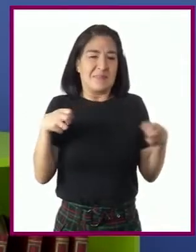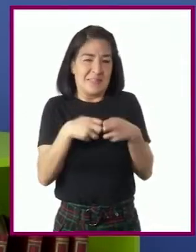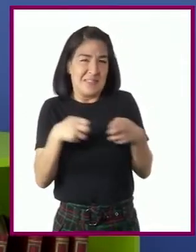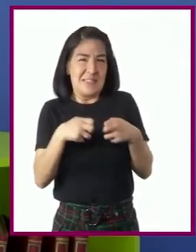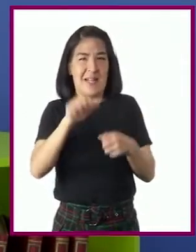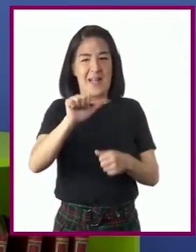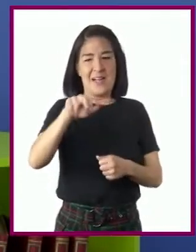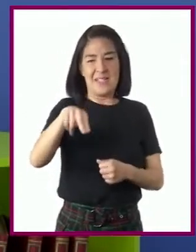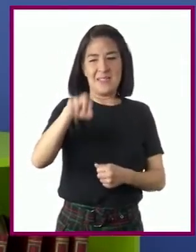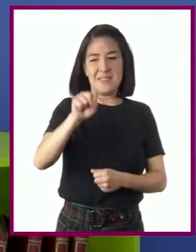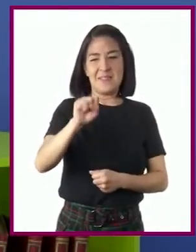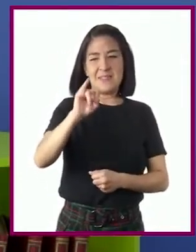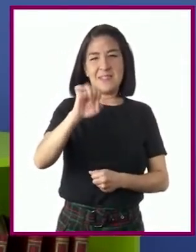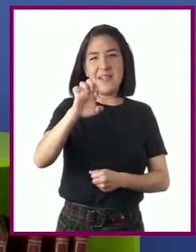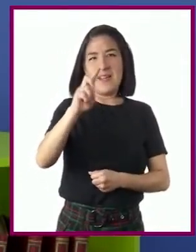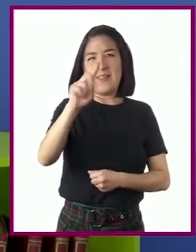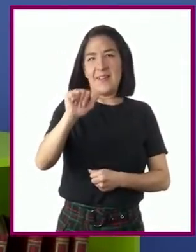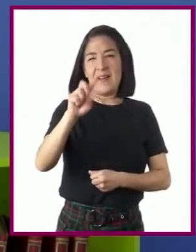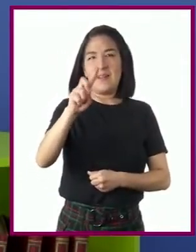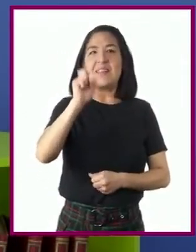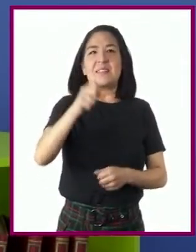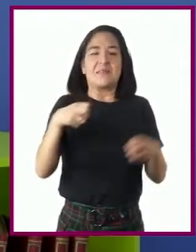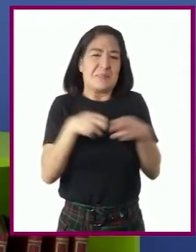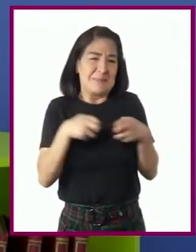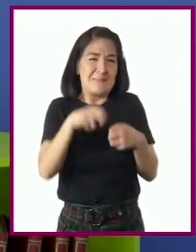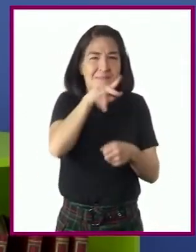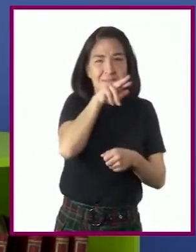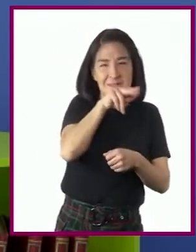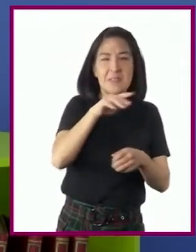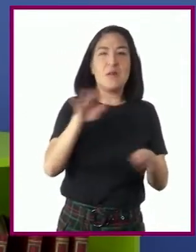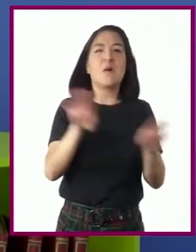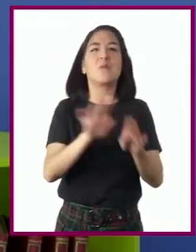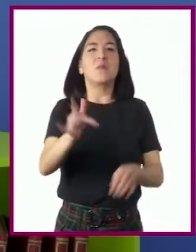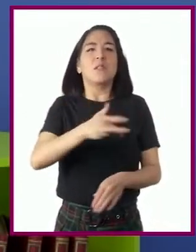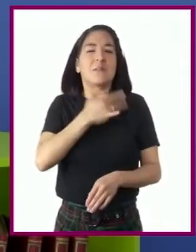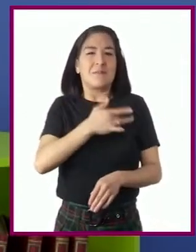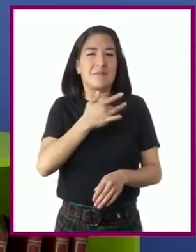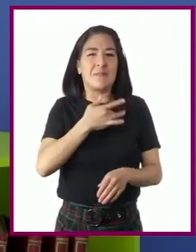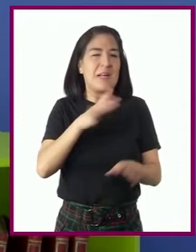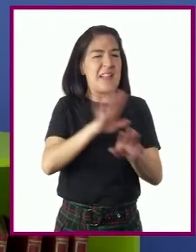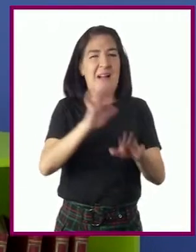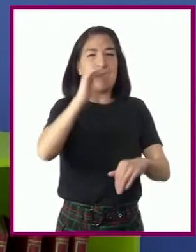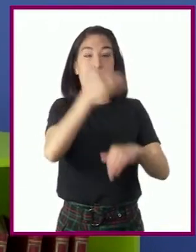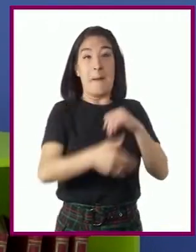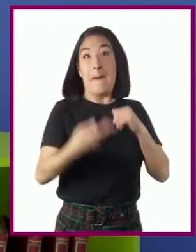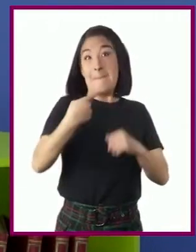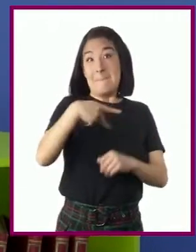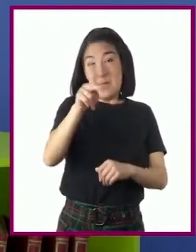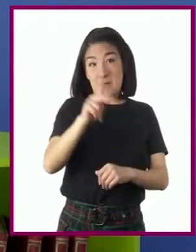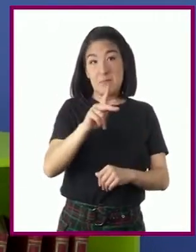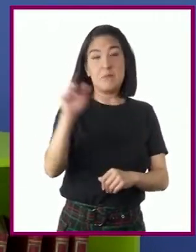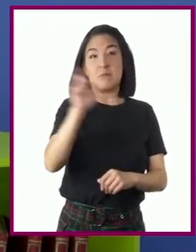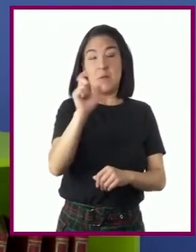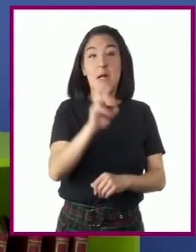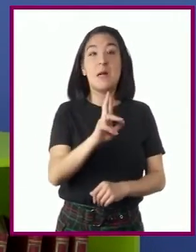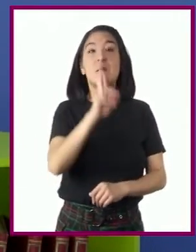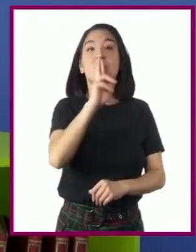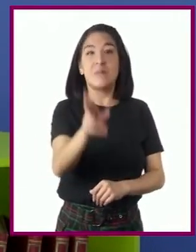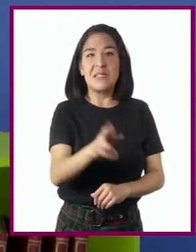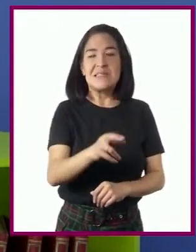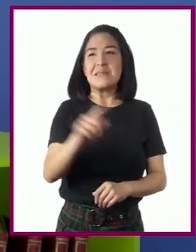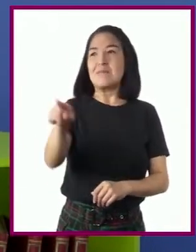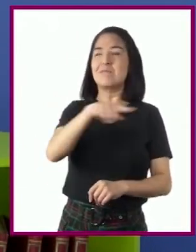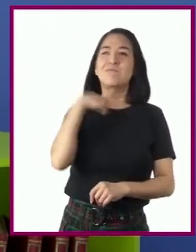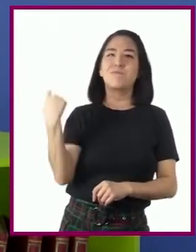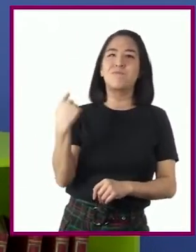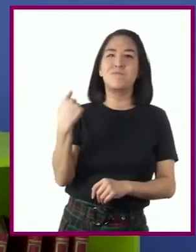un sobresalto, pero una vez que respondimos, termina. En cambio, si por ejemplo la respuesta que dimos no fue la